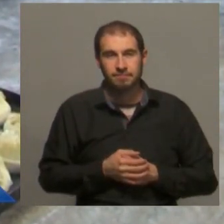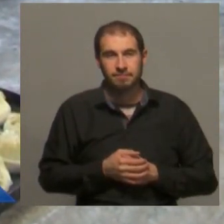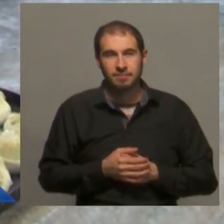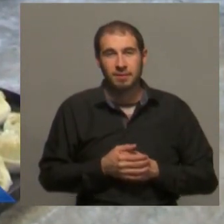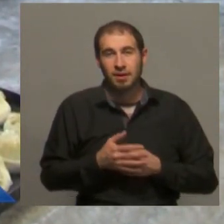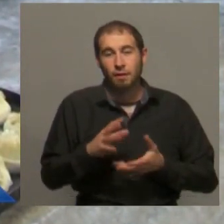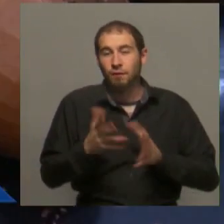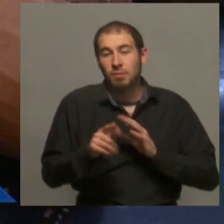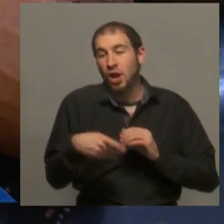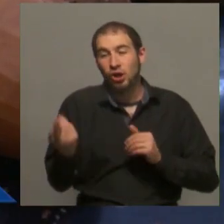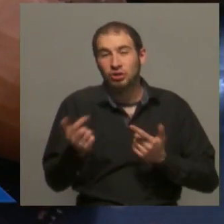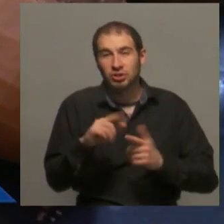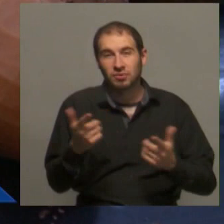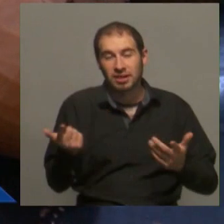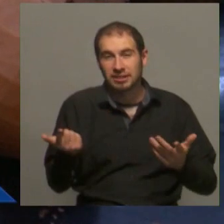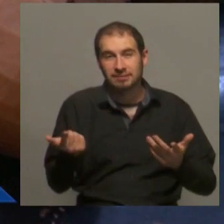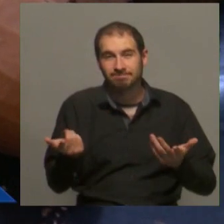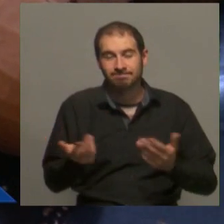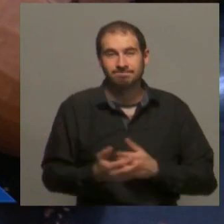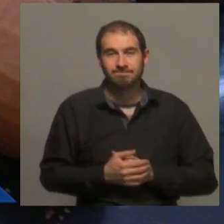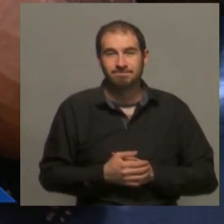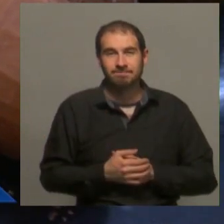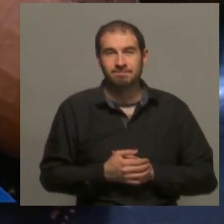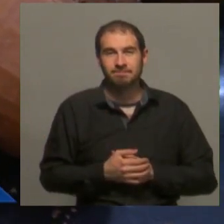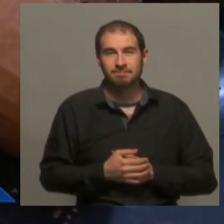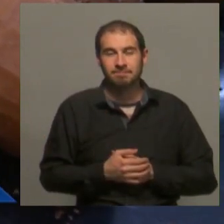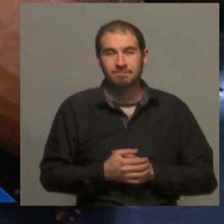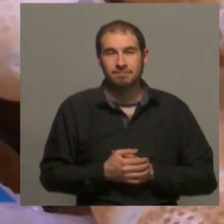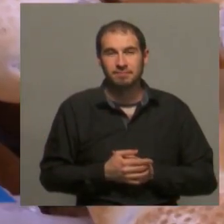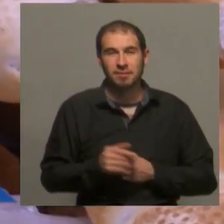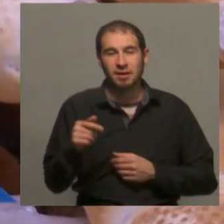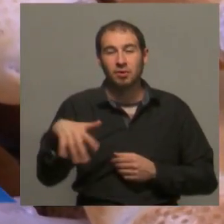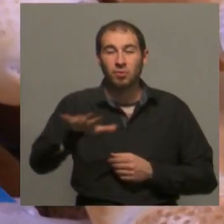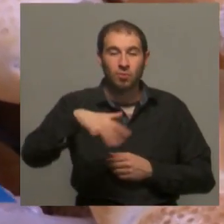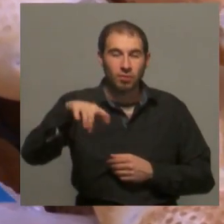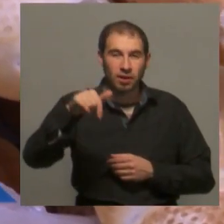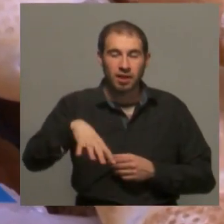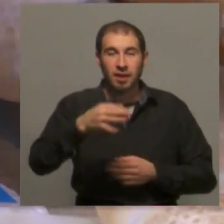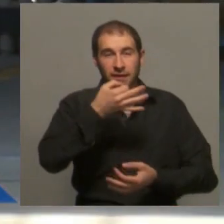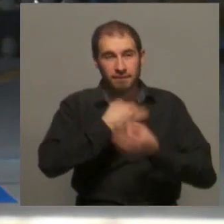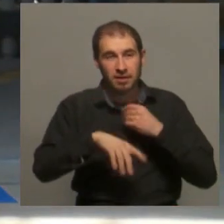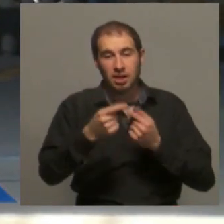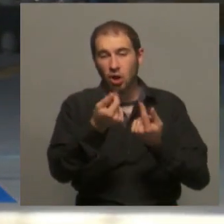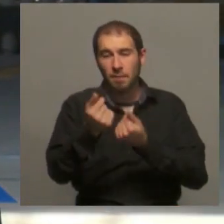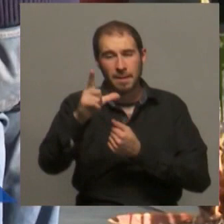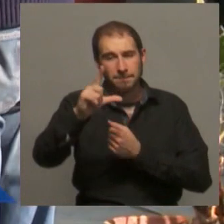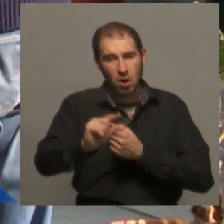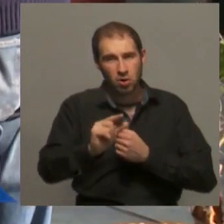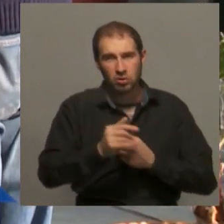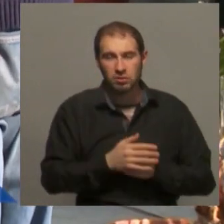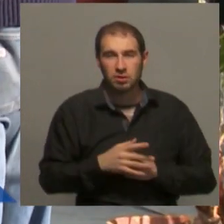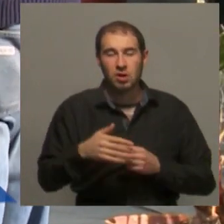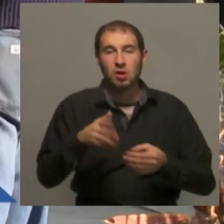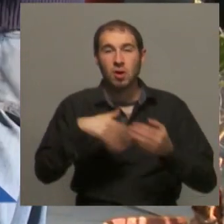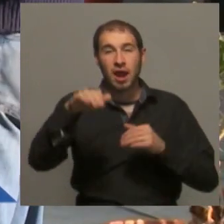no hay otra posibilidad en función que hay un mercado en que ha caído el consumo, un mercado externo